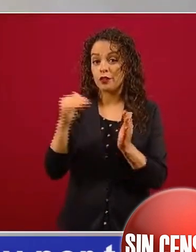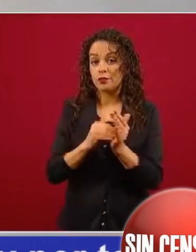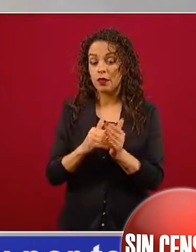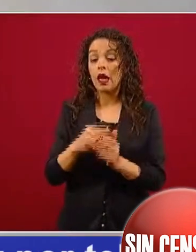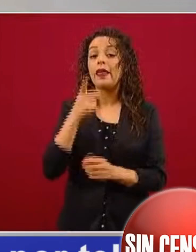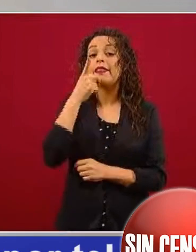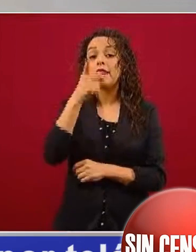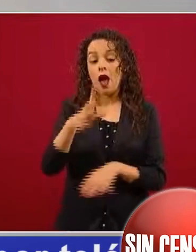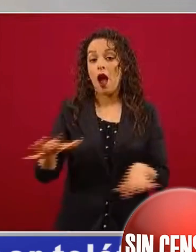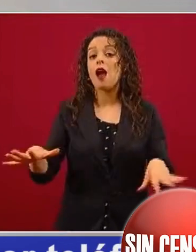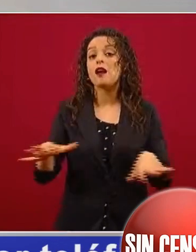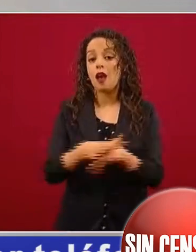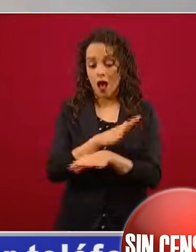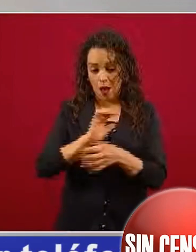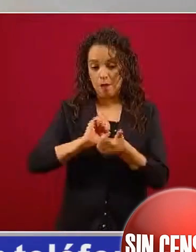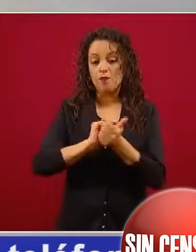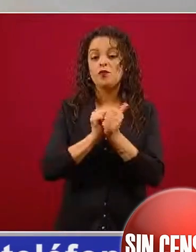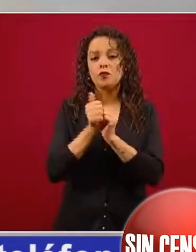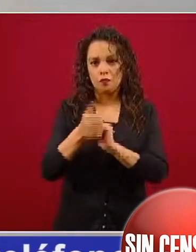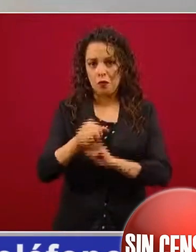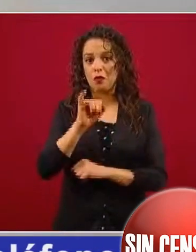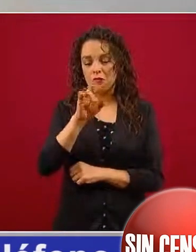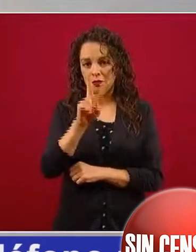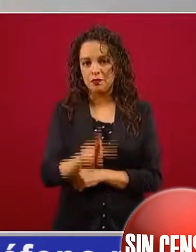se llenaron las instituciones, bueno, crearon